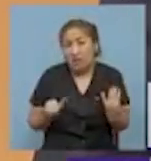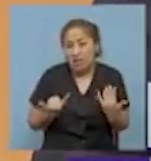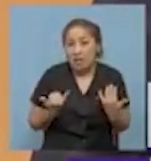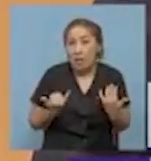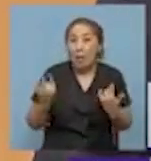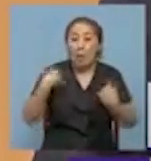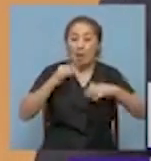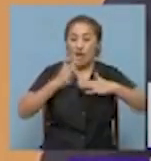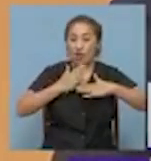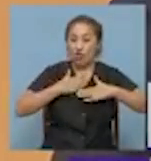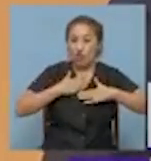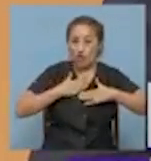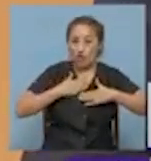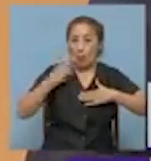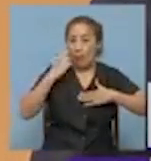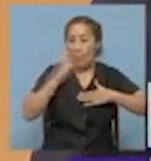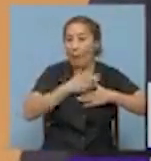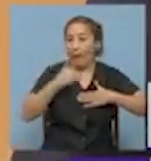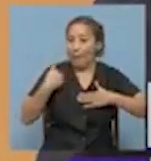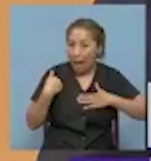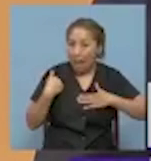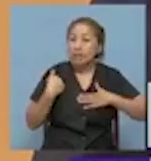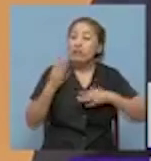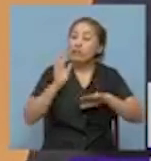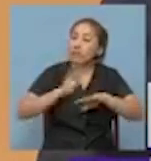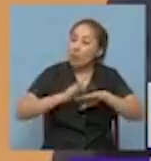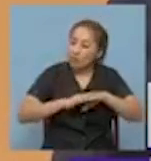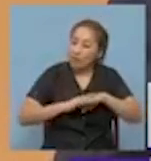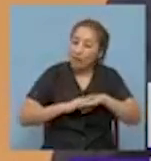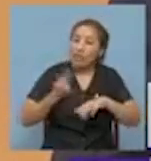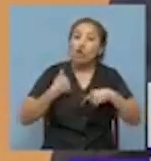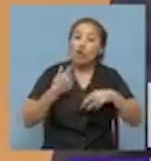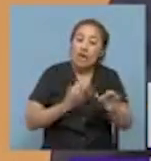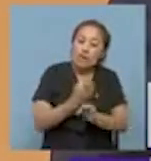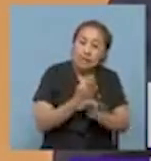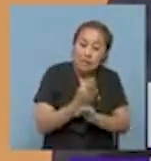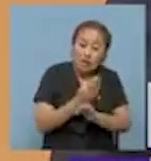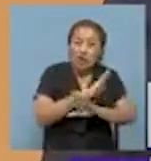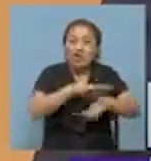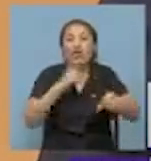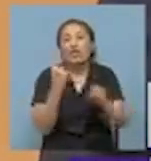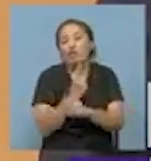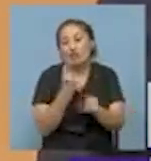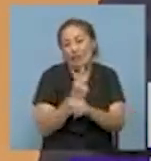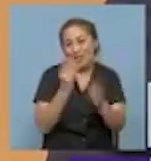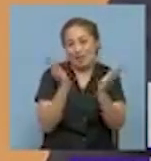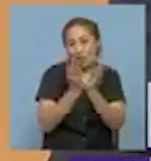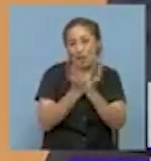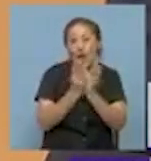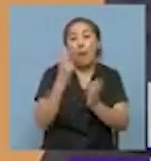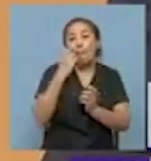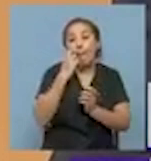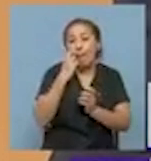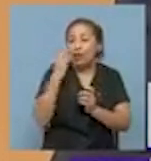no se introduzcan o se la metan de contrabando como un caballo de troya a niños que no están preparados por eso los padres tenemos que estar